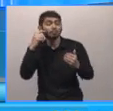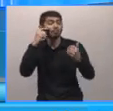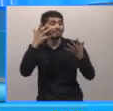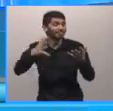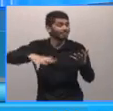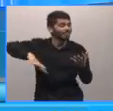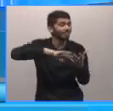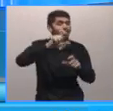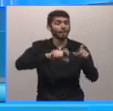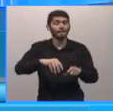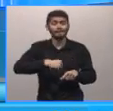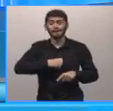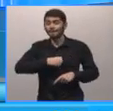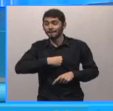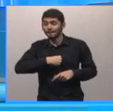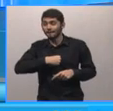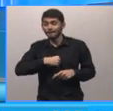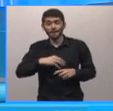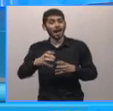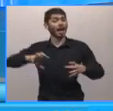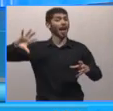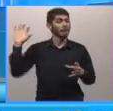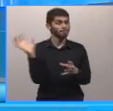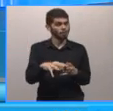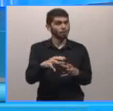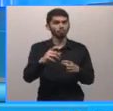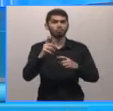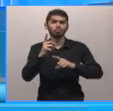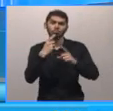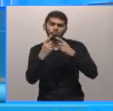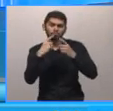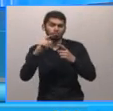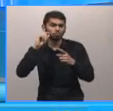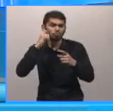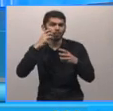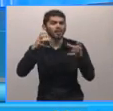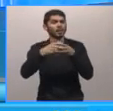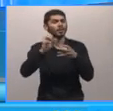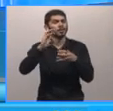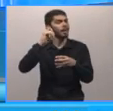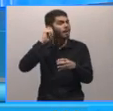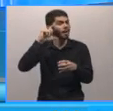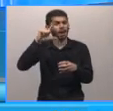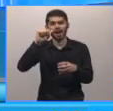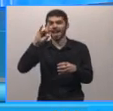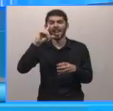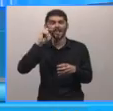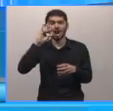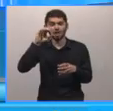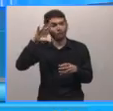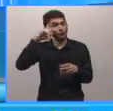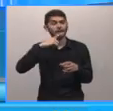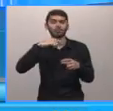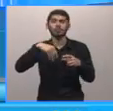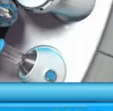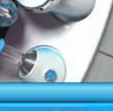para aquellos fanáticos del handball, unas buenas entrevistas realizadas con los Gladiadores, por supuesto uno de los equipos más importantes que vamos a